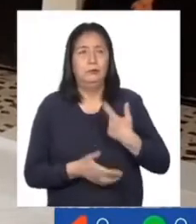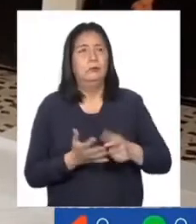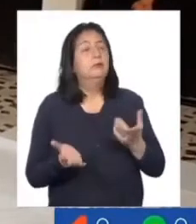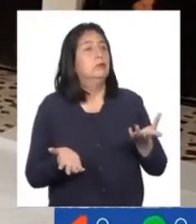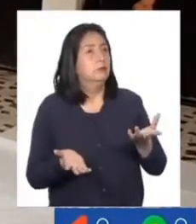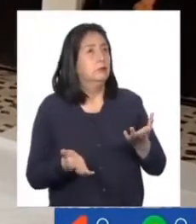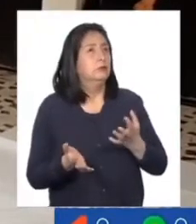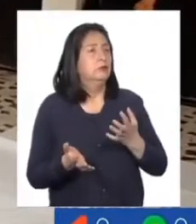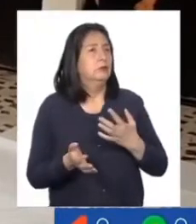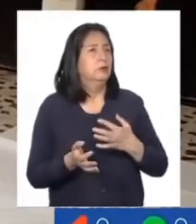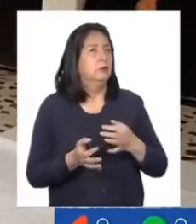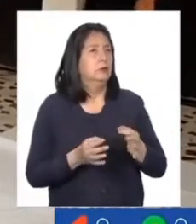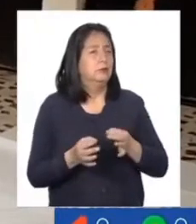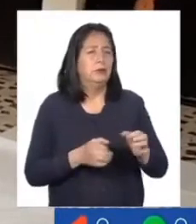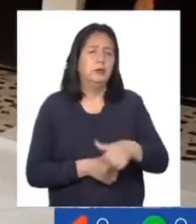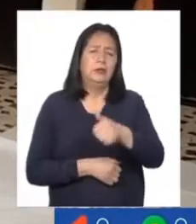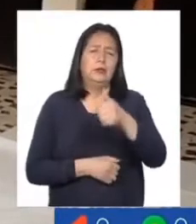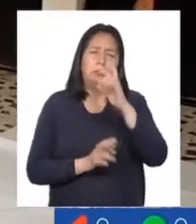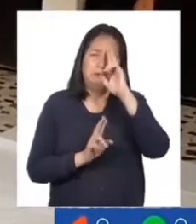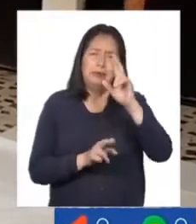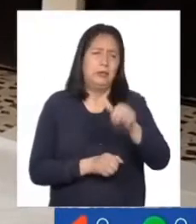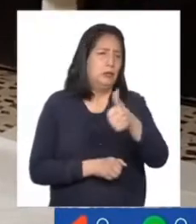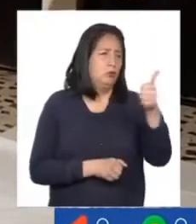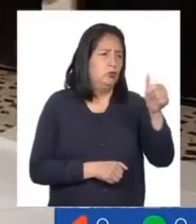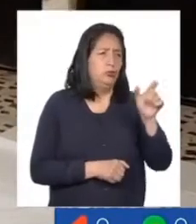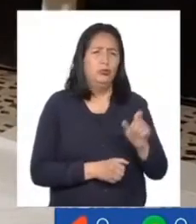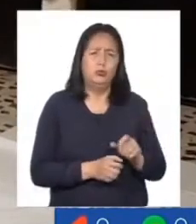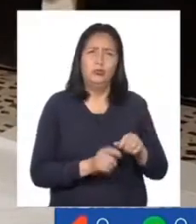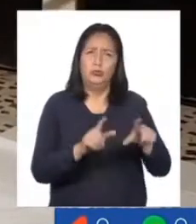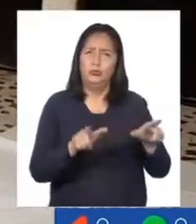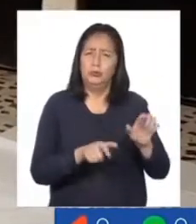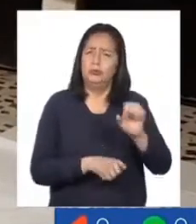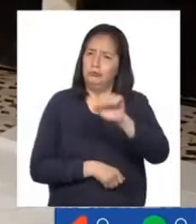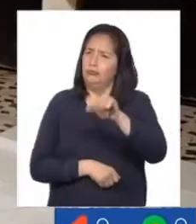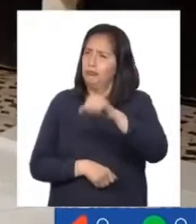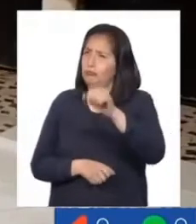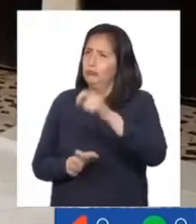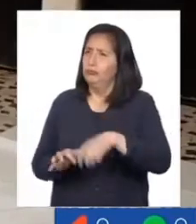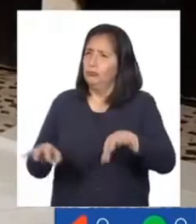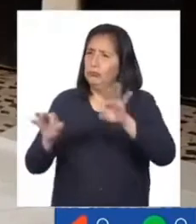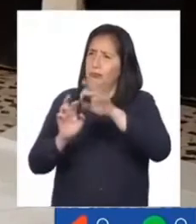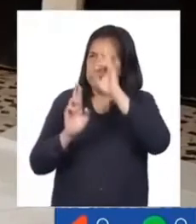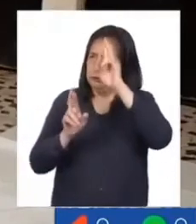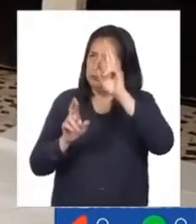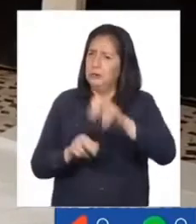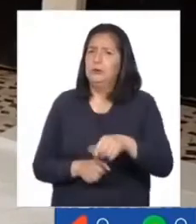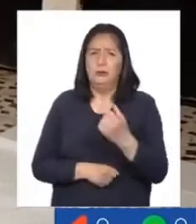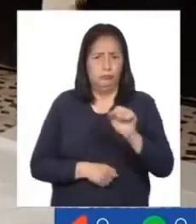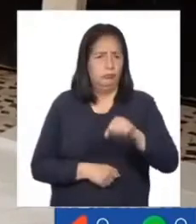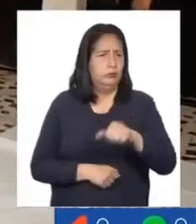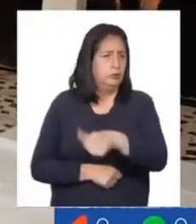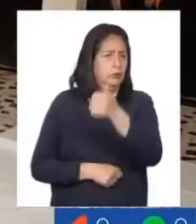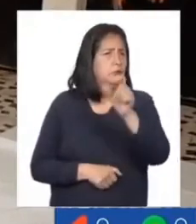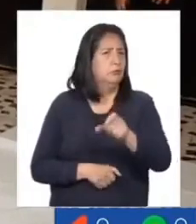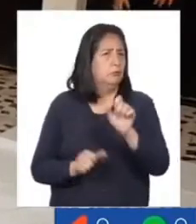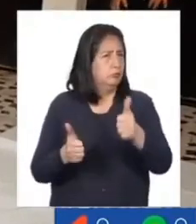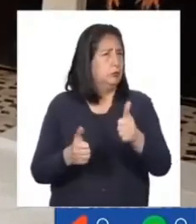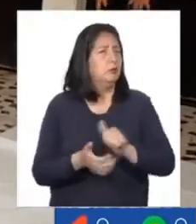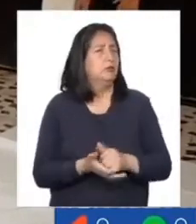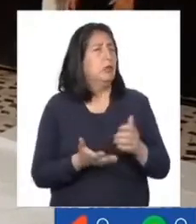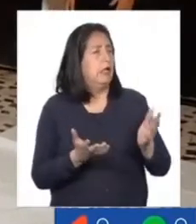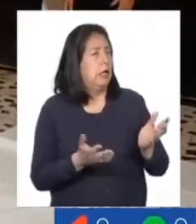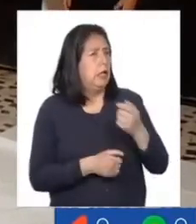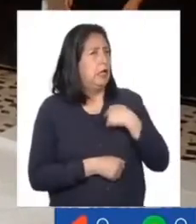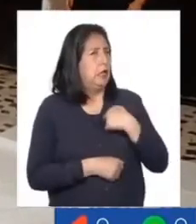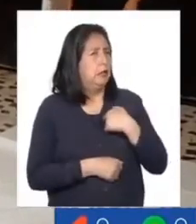respetar espacio de los demás. ¡Qué importante, Diego! Es respetar el espacio de los demás. ¡Excelente!